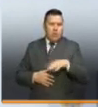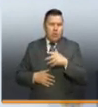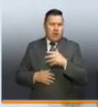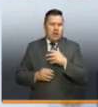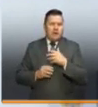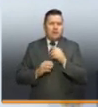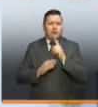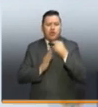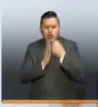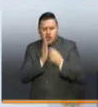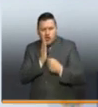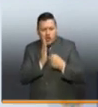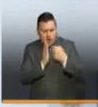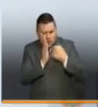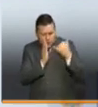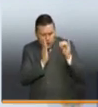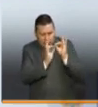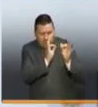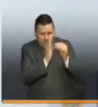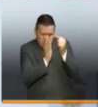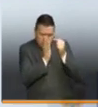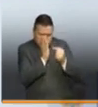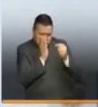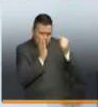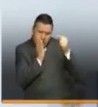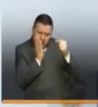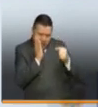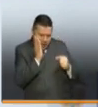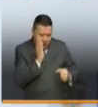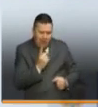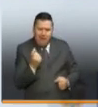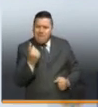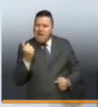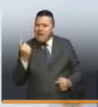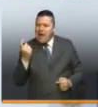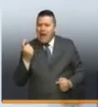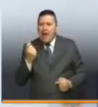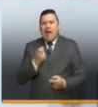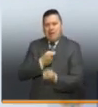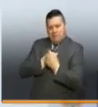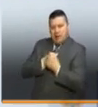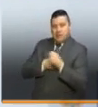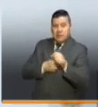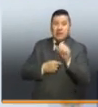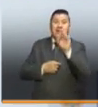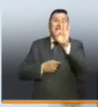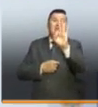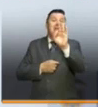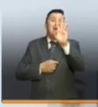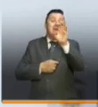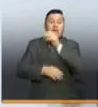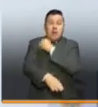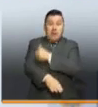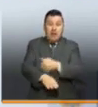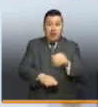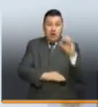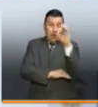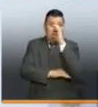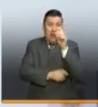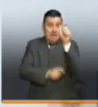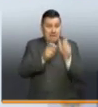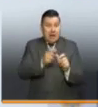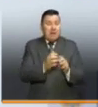para llegar al mayor número de colombianos posibles la base se esperan incluye ya a 39 millones de colombianos y también